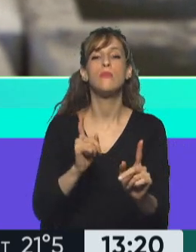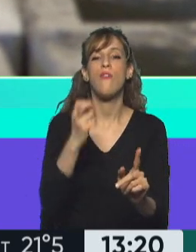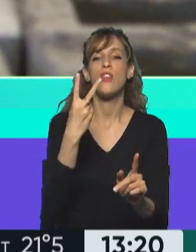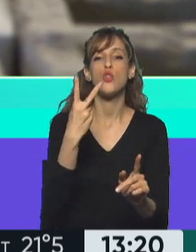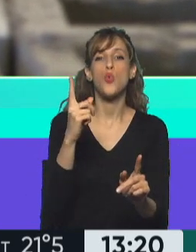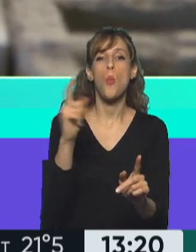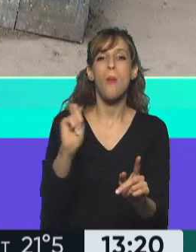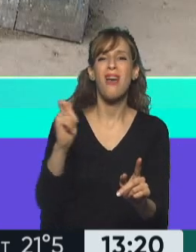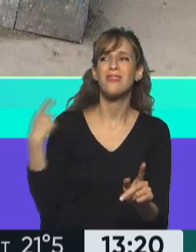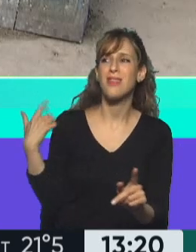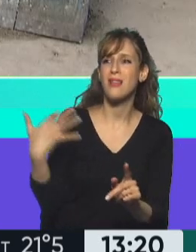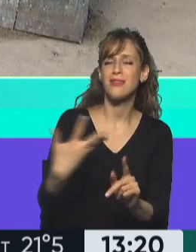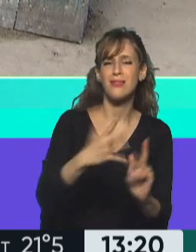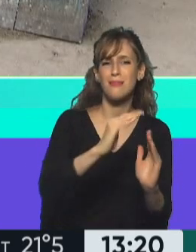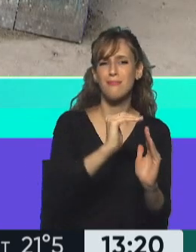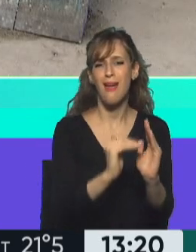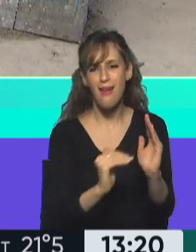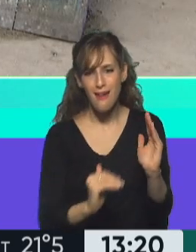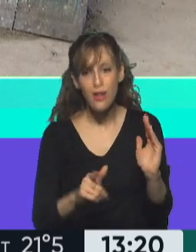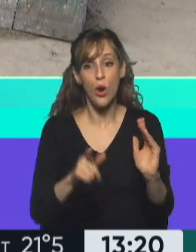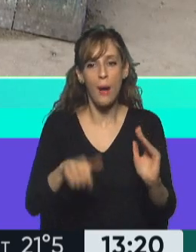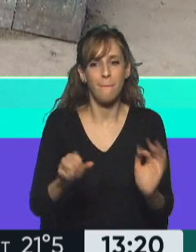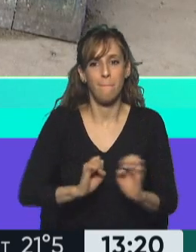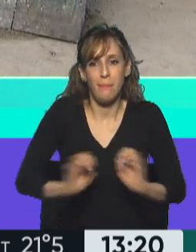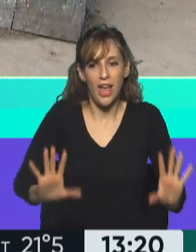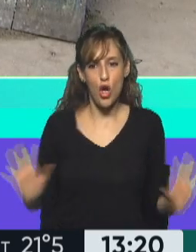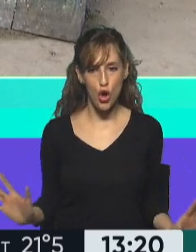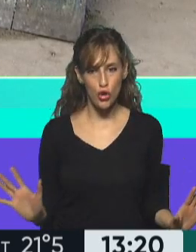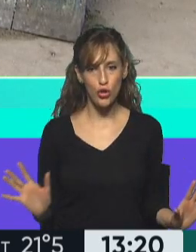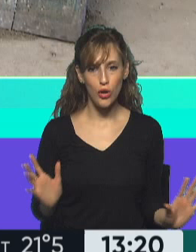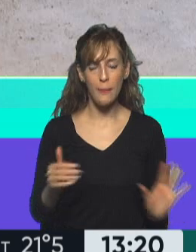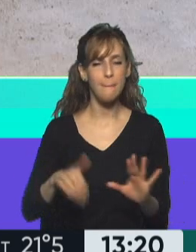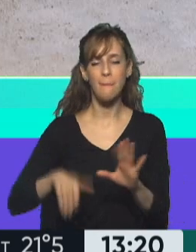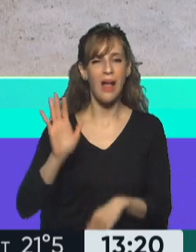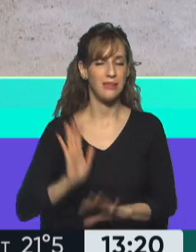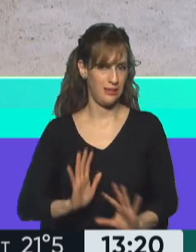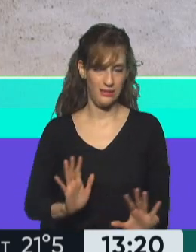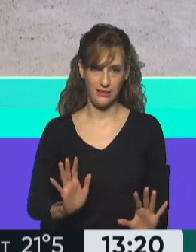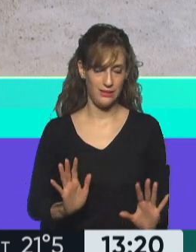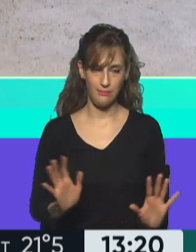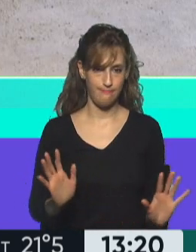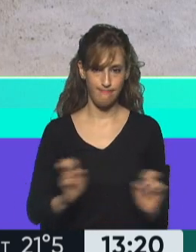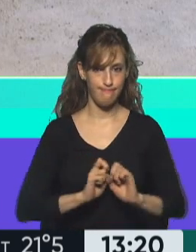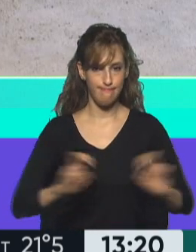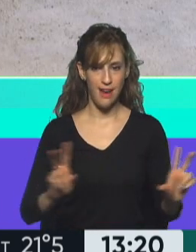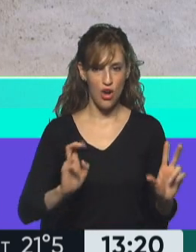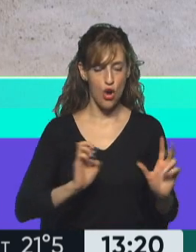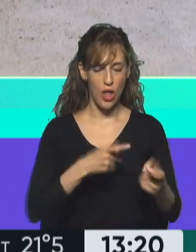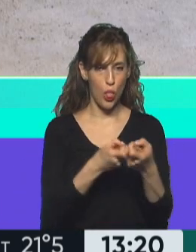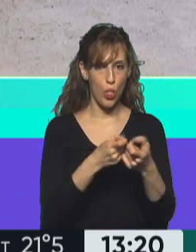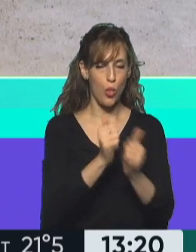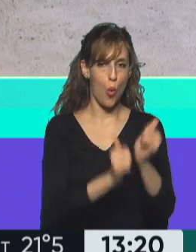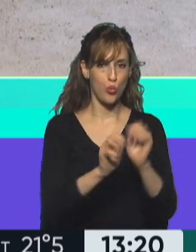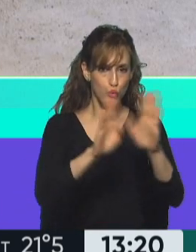consecutiva, seguimos con esa caída, pero mucho más pronunciada. Yo digo, fue el golpe de gracia básicamente de nuestra industria, la